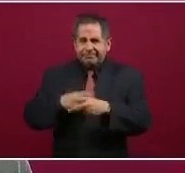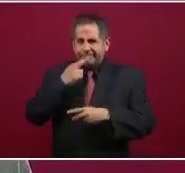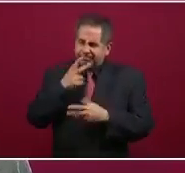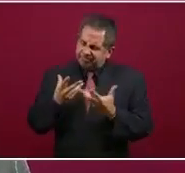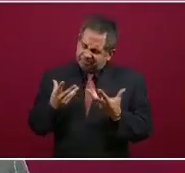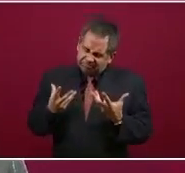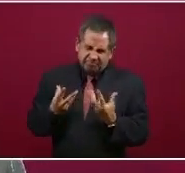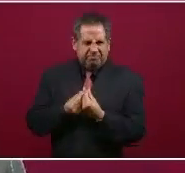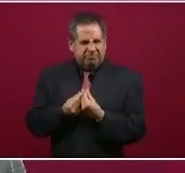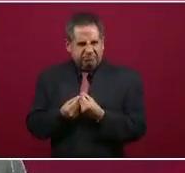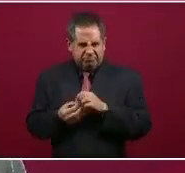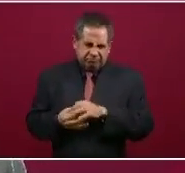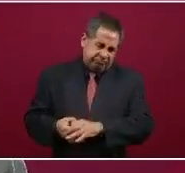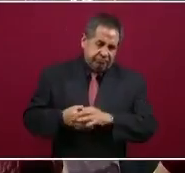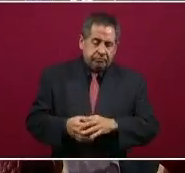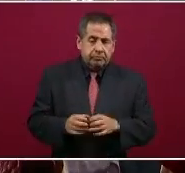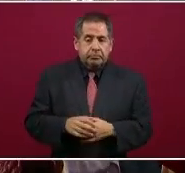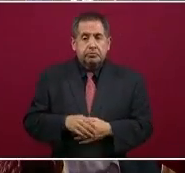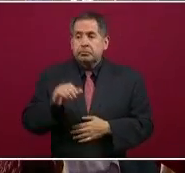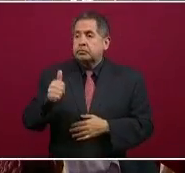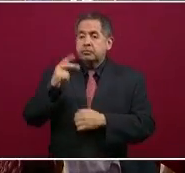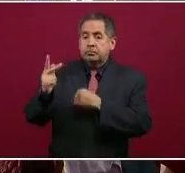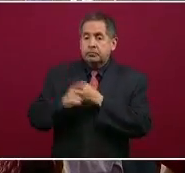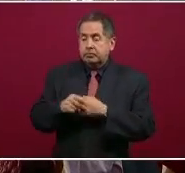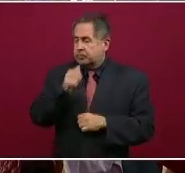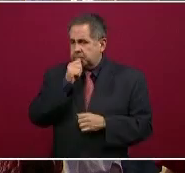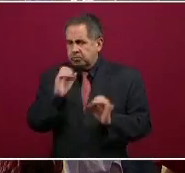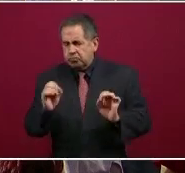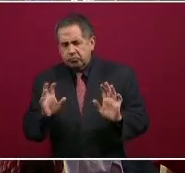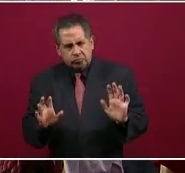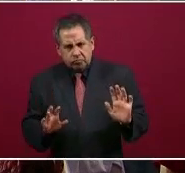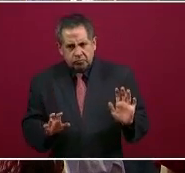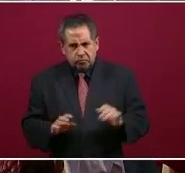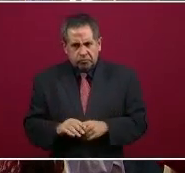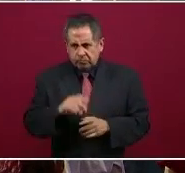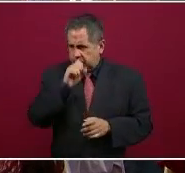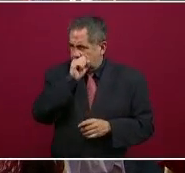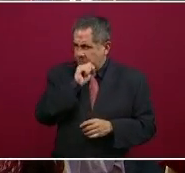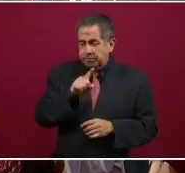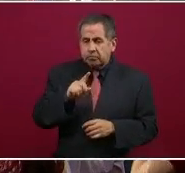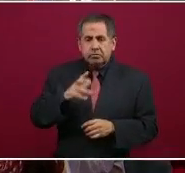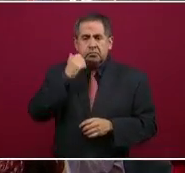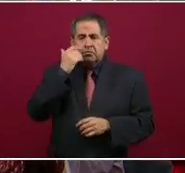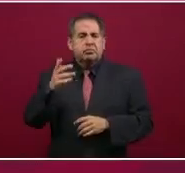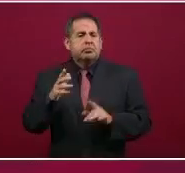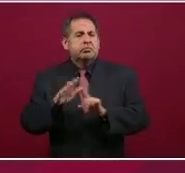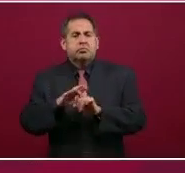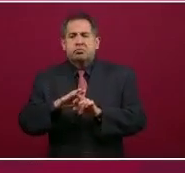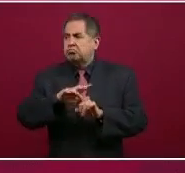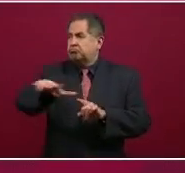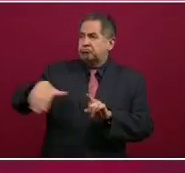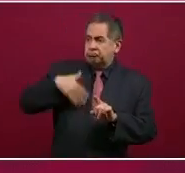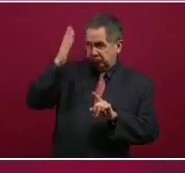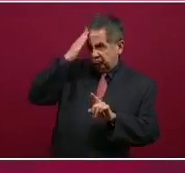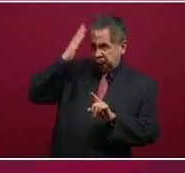juntos. ¿Y de otros países ha habido respaldo? No, pero tampoco queremos que sea una